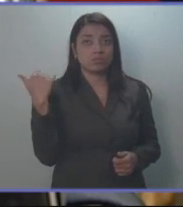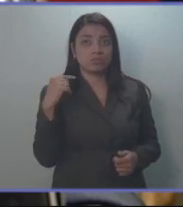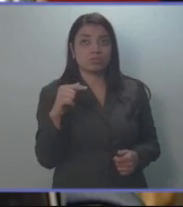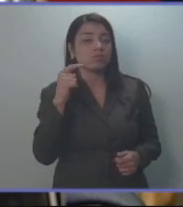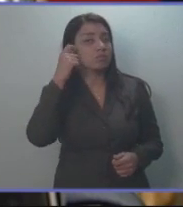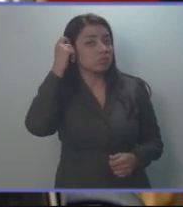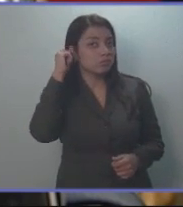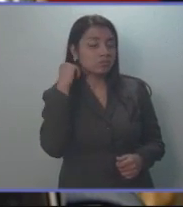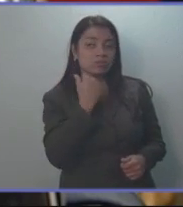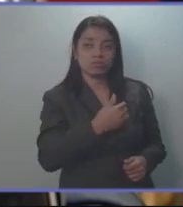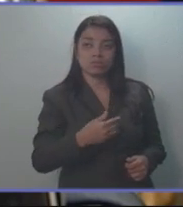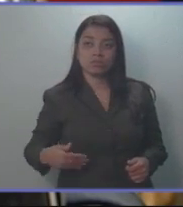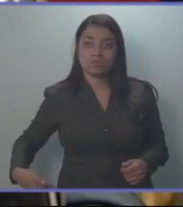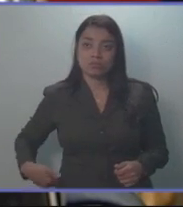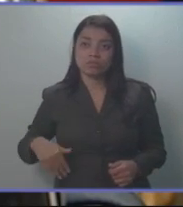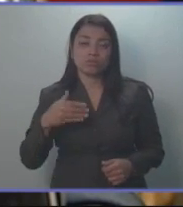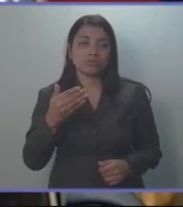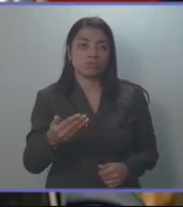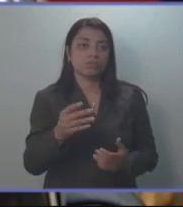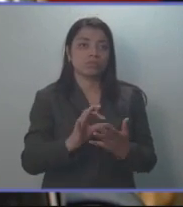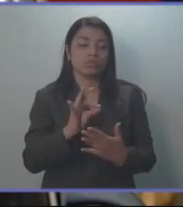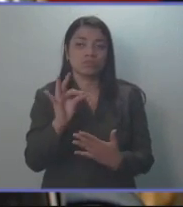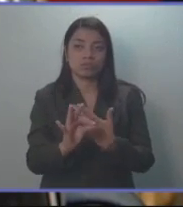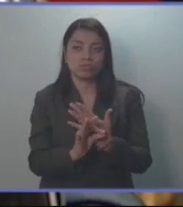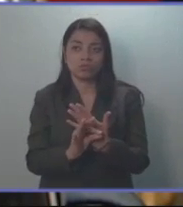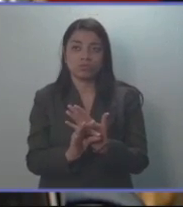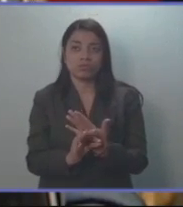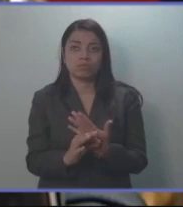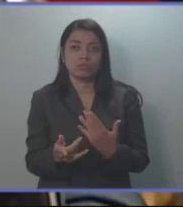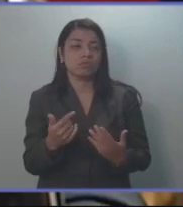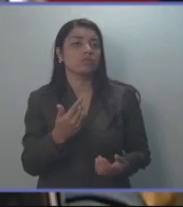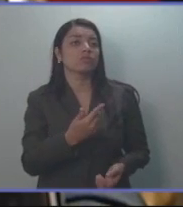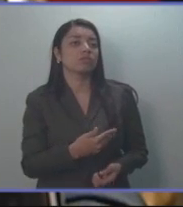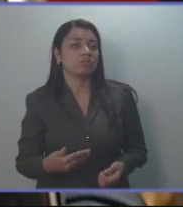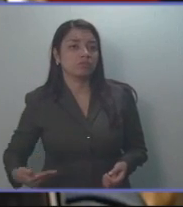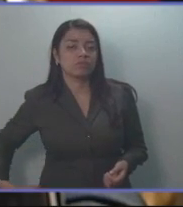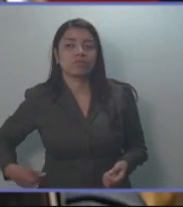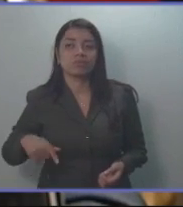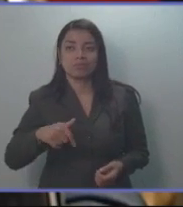que el presidente de la República, a través de sus programas de la Presidencia de la